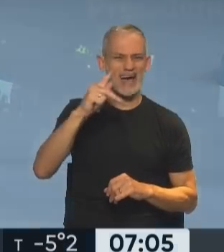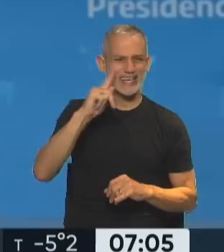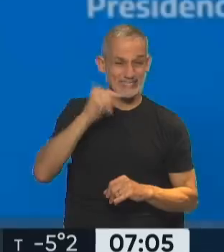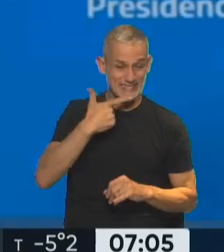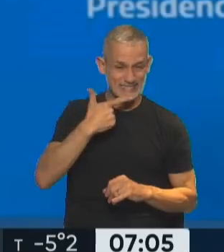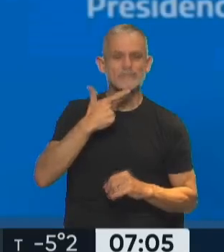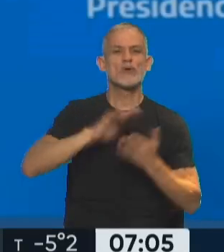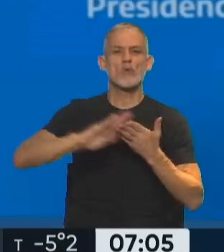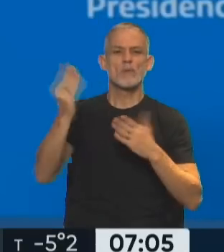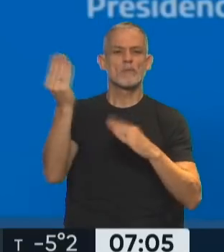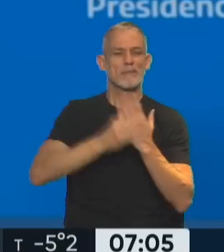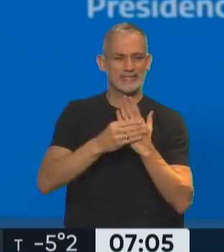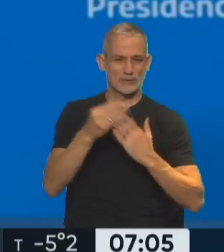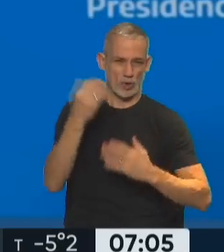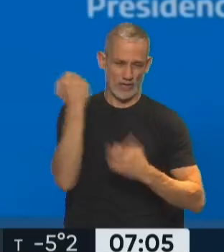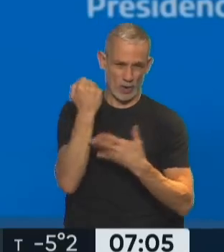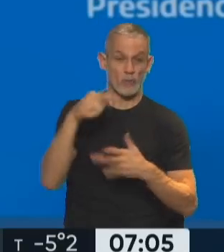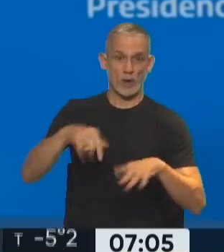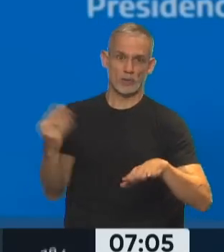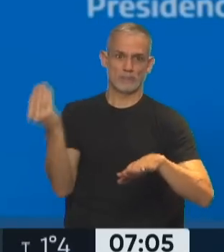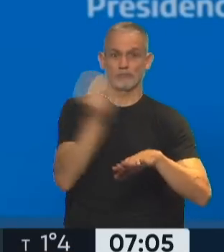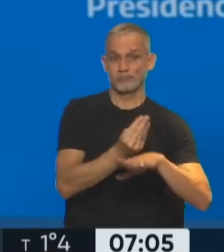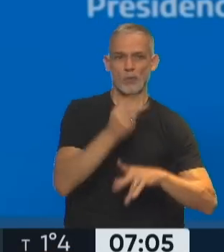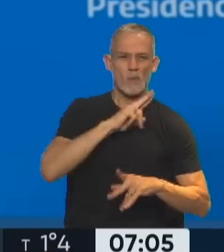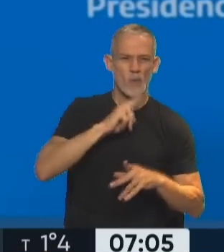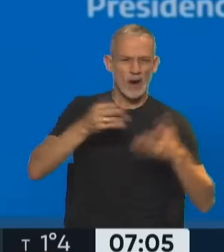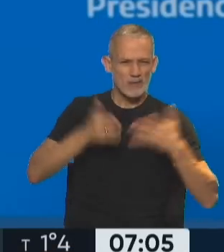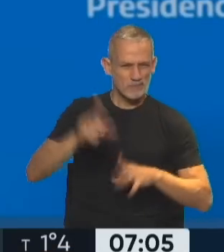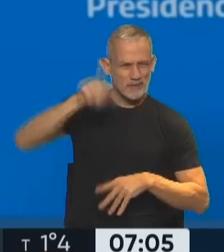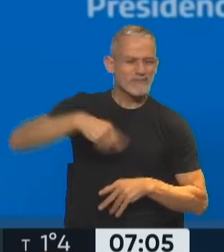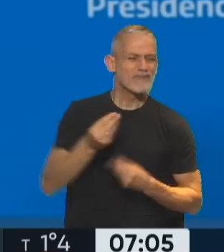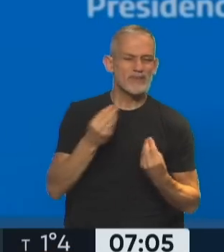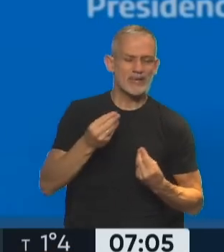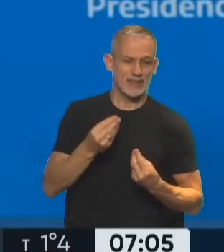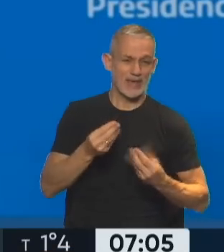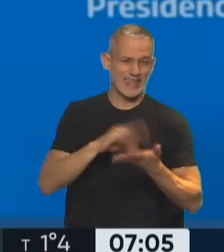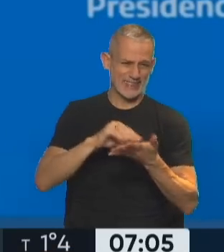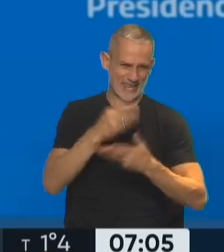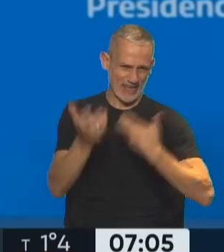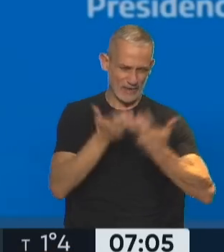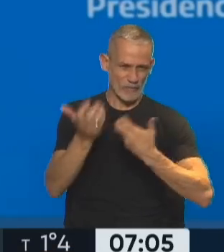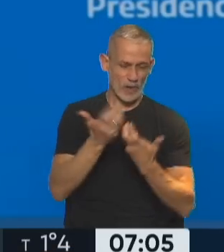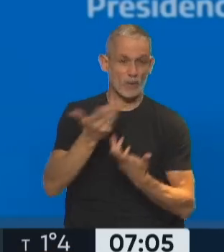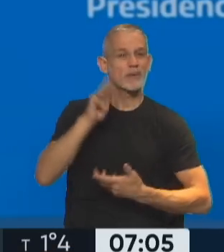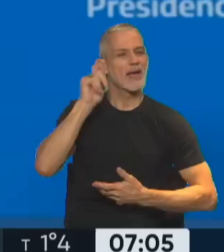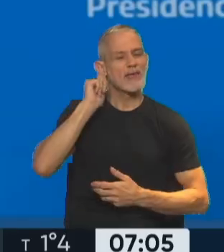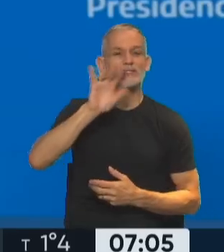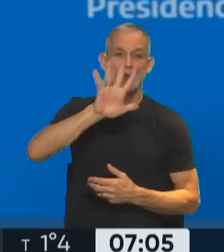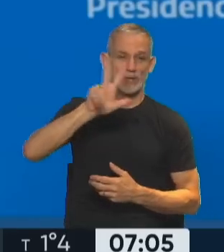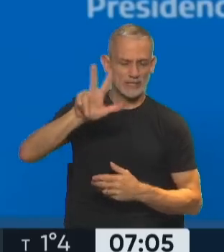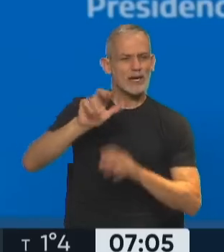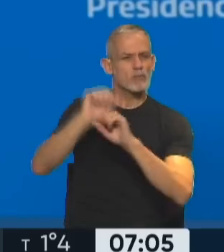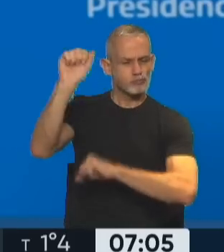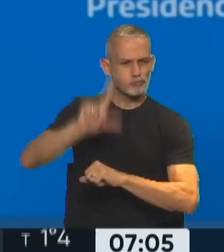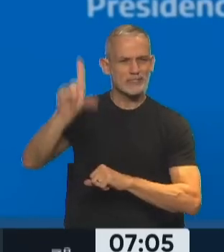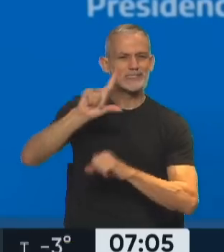Está previsto que asuma durante la jornada de hoy esta mujer, oriunda de Tierra del Fuego, quien se desempeñaba, tiene 53 años, licenciada en Economía,